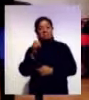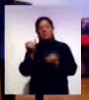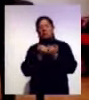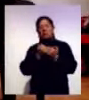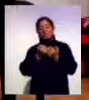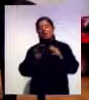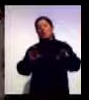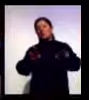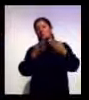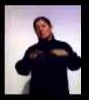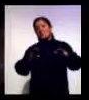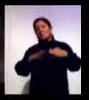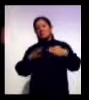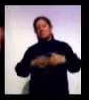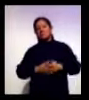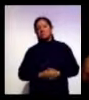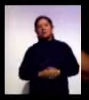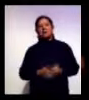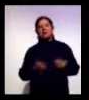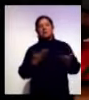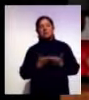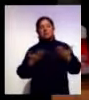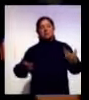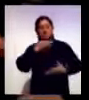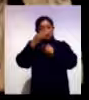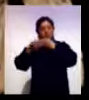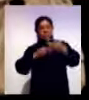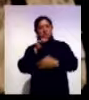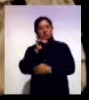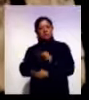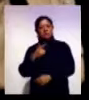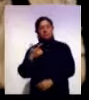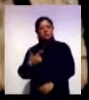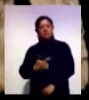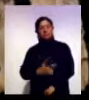musical. Para Ahora Noticias, Marian Gómez.